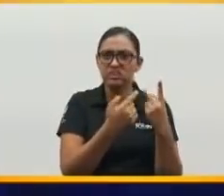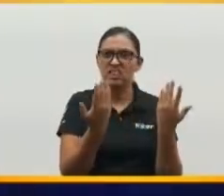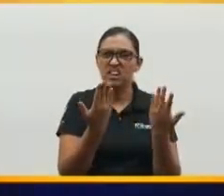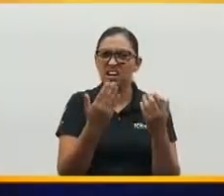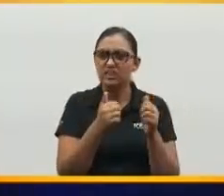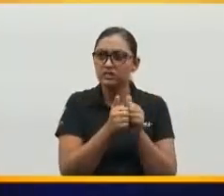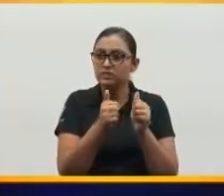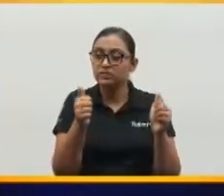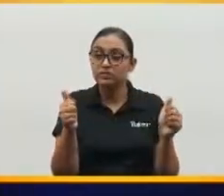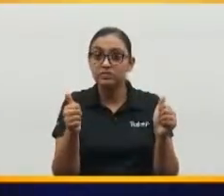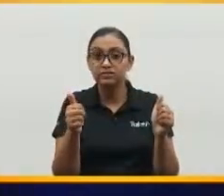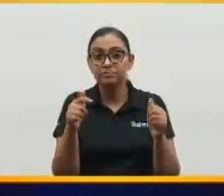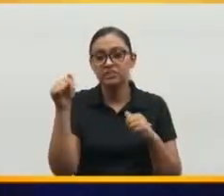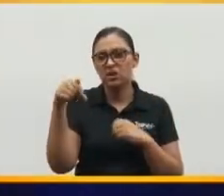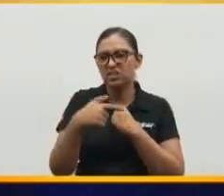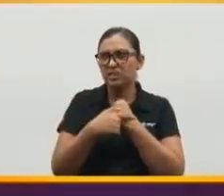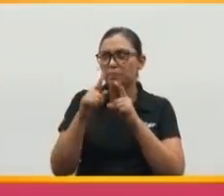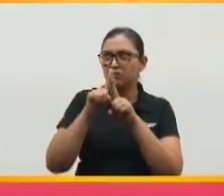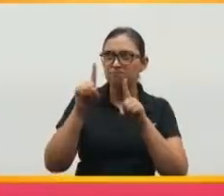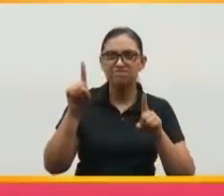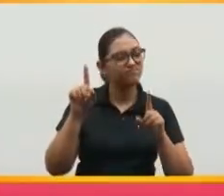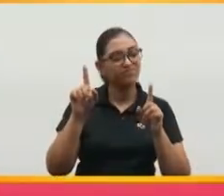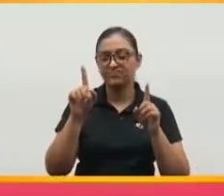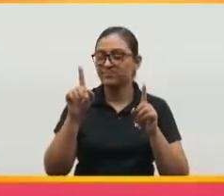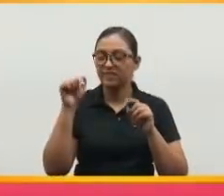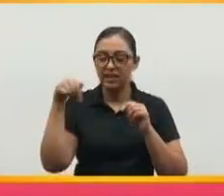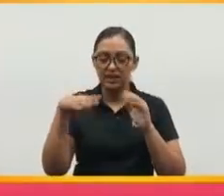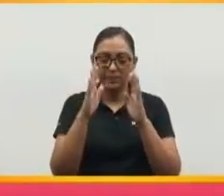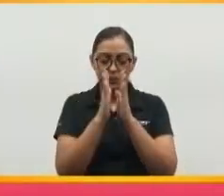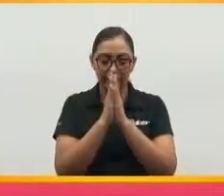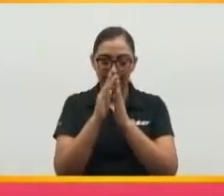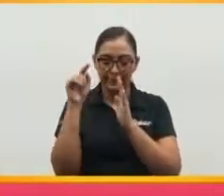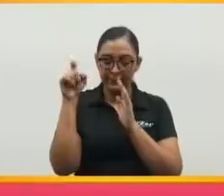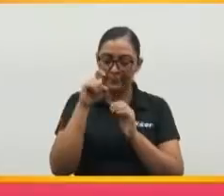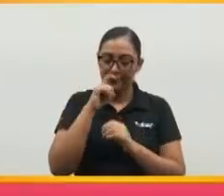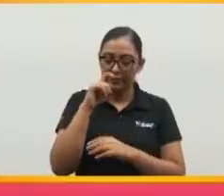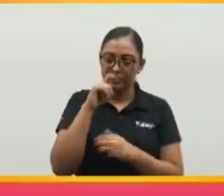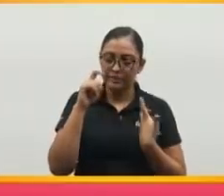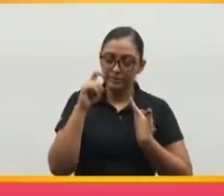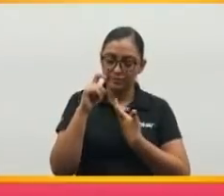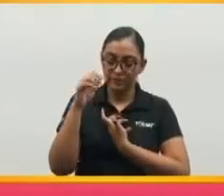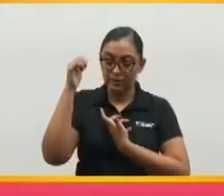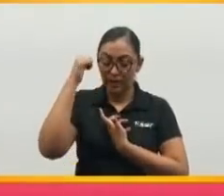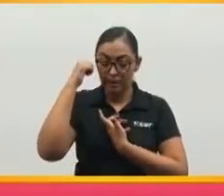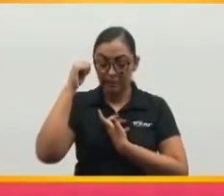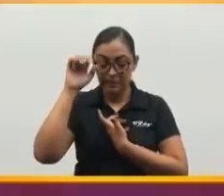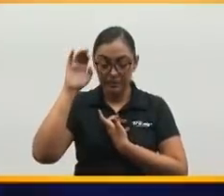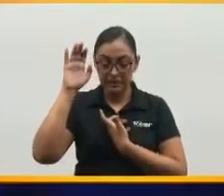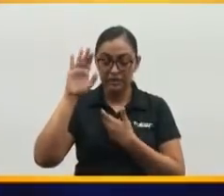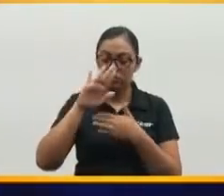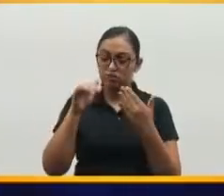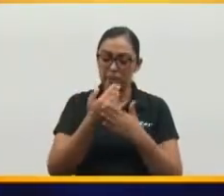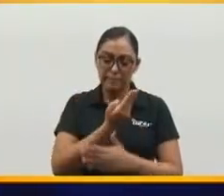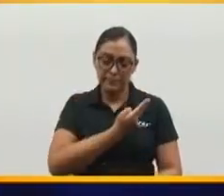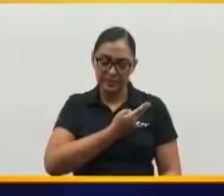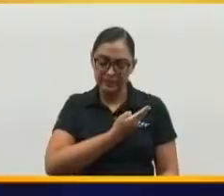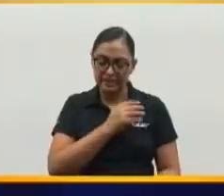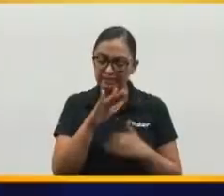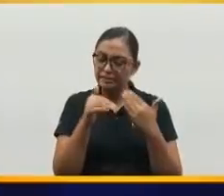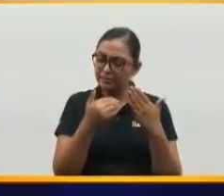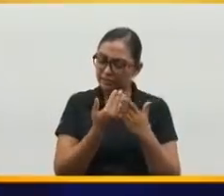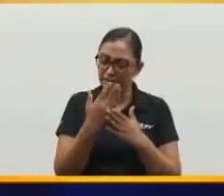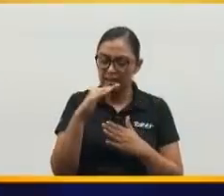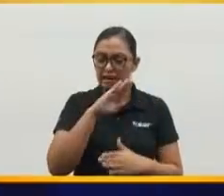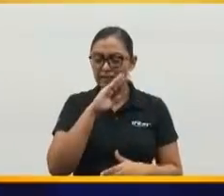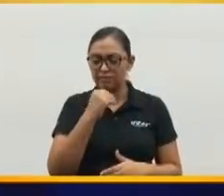para apartarse. Oremos al Señor el día de hoy. Padre, que podamos aprender tu poder sobre la naturaleza, sobre el pecado, sobre la enfermedad y